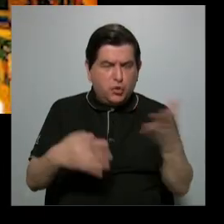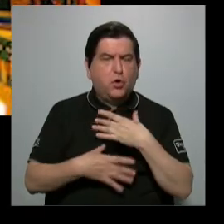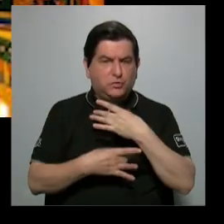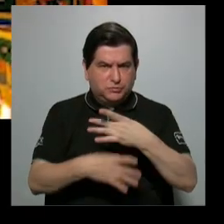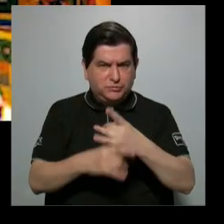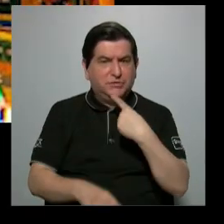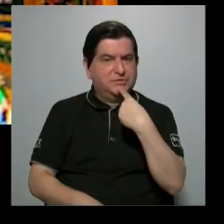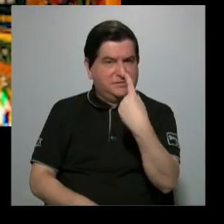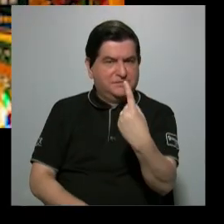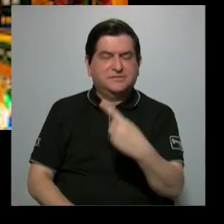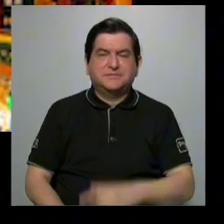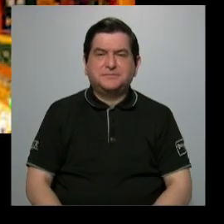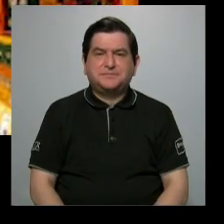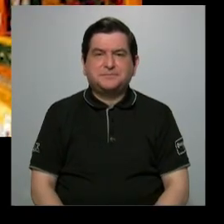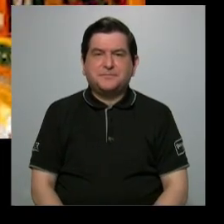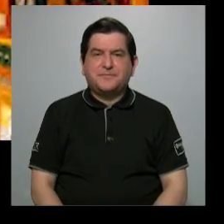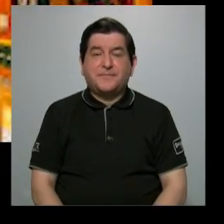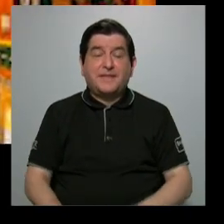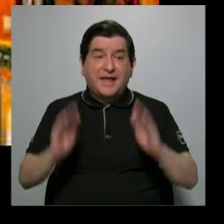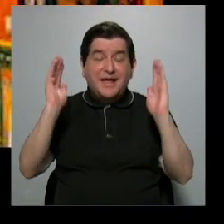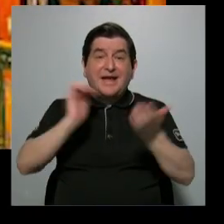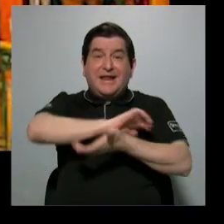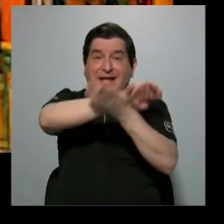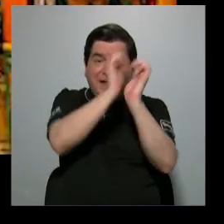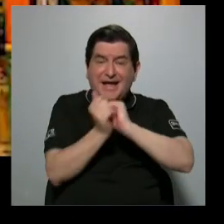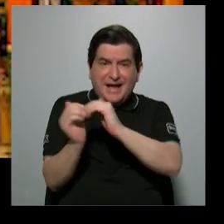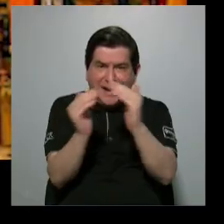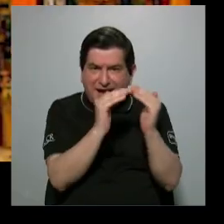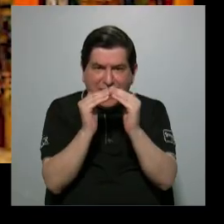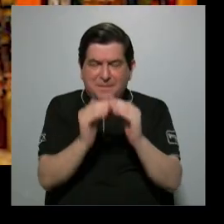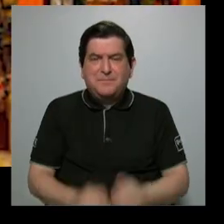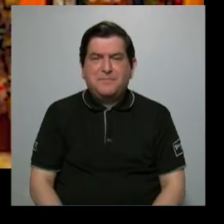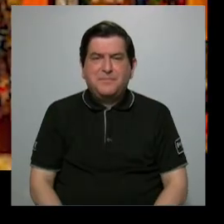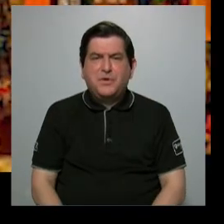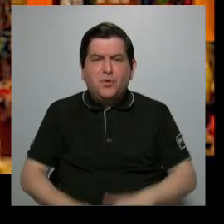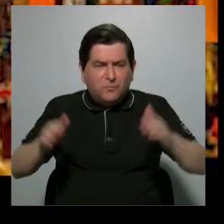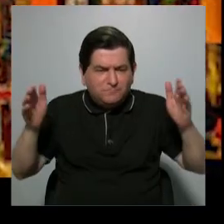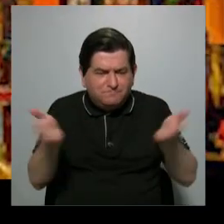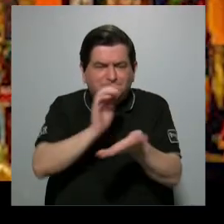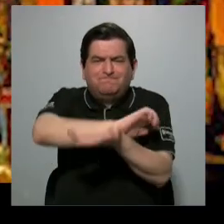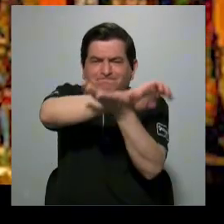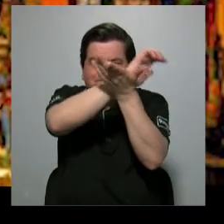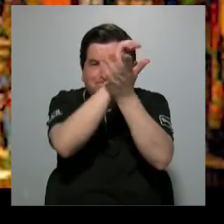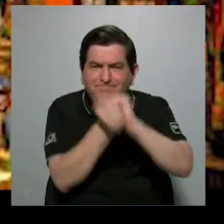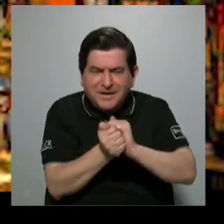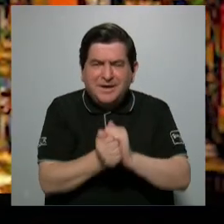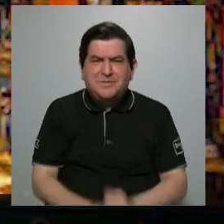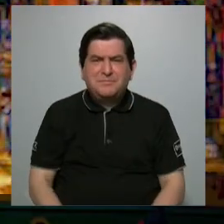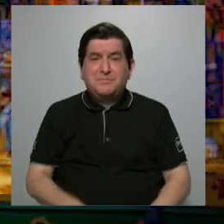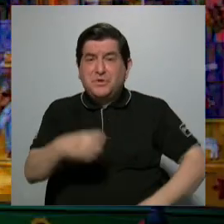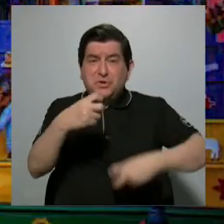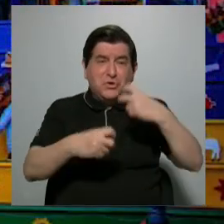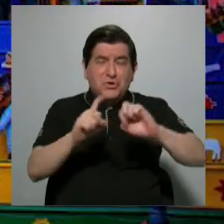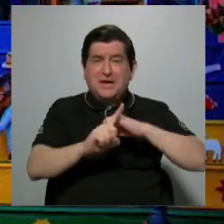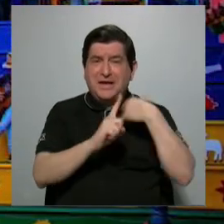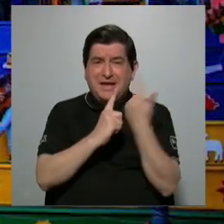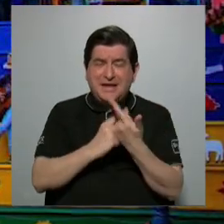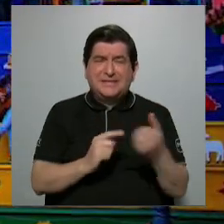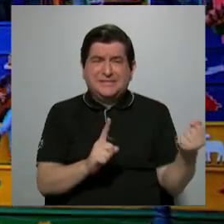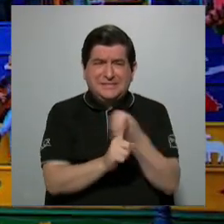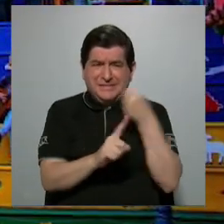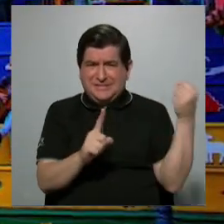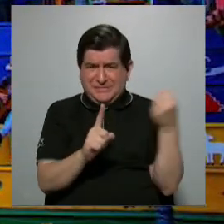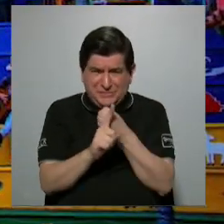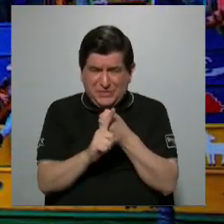que mencionar. Estas grandes transformaciones urbanas fueron el motor de transformación de la gran crisis social de violencia